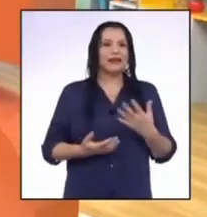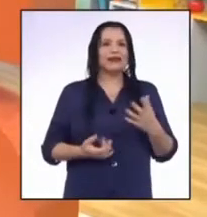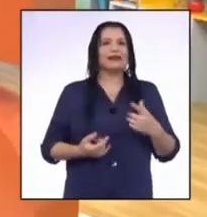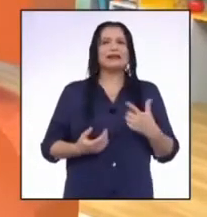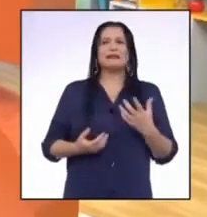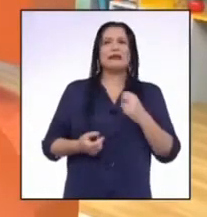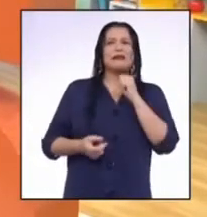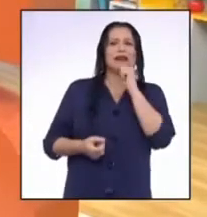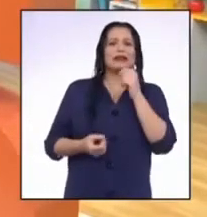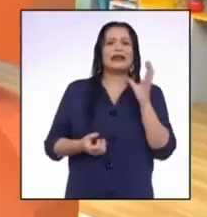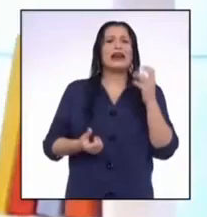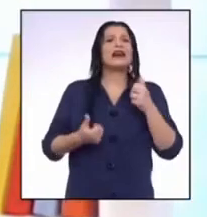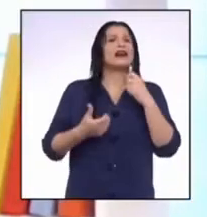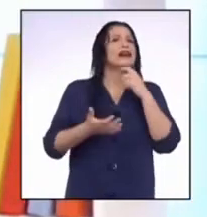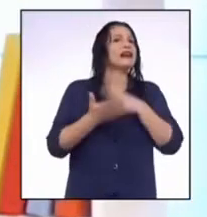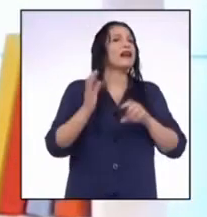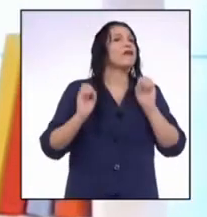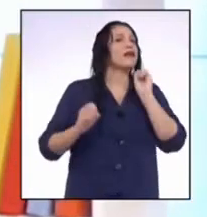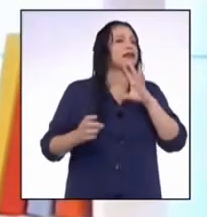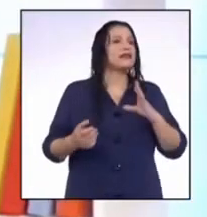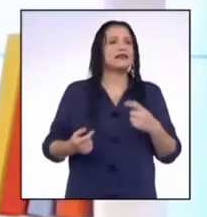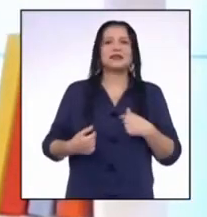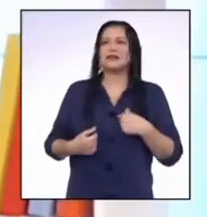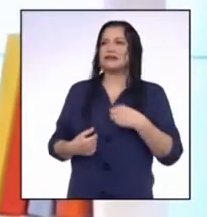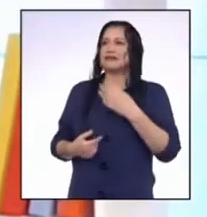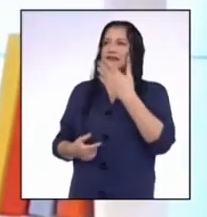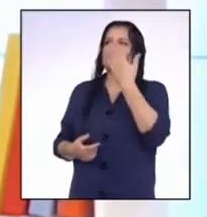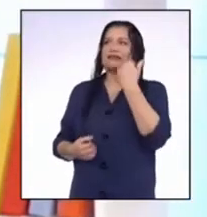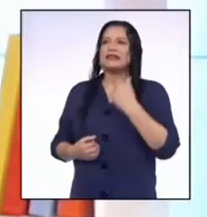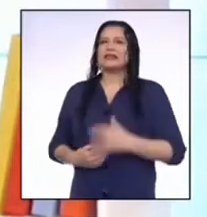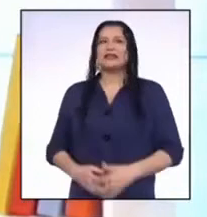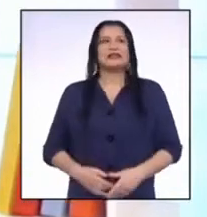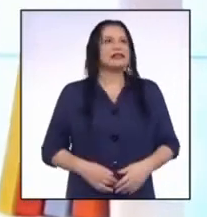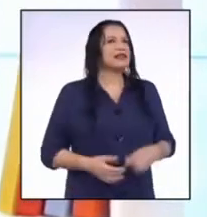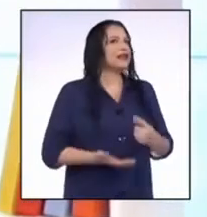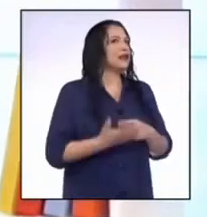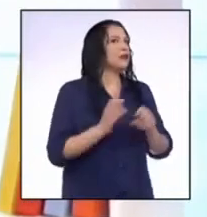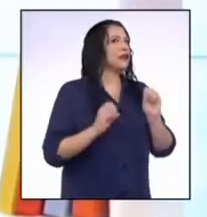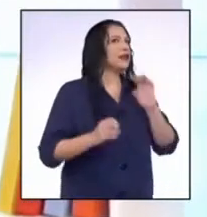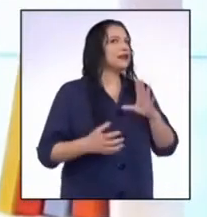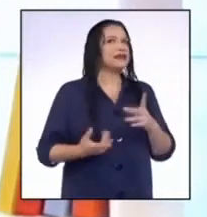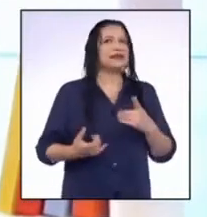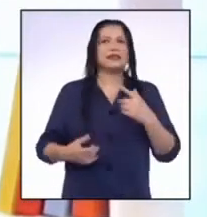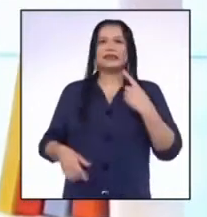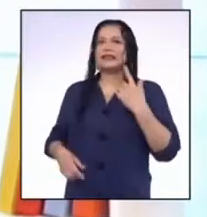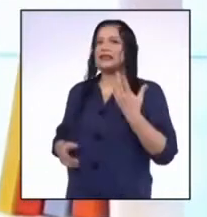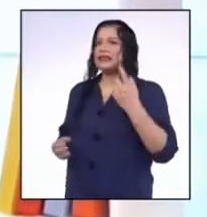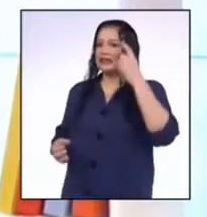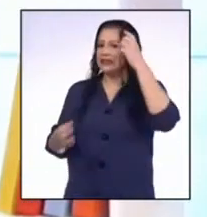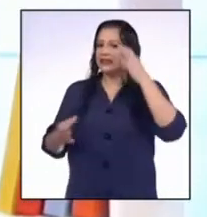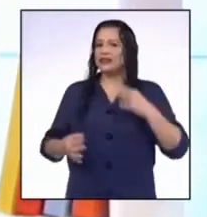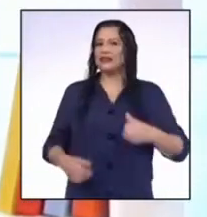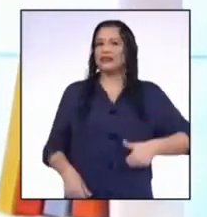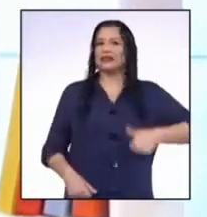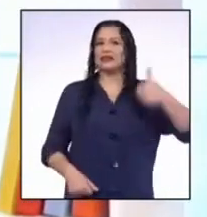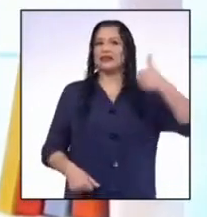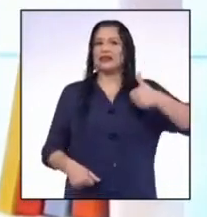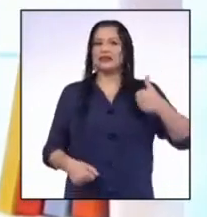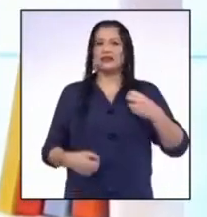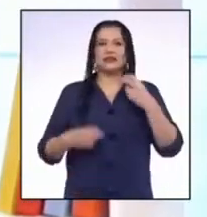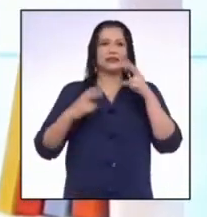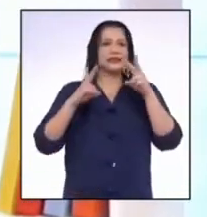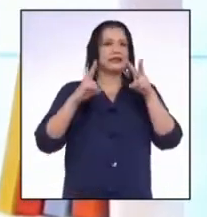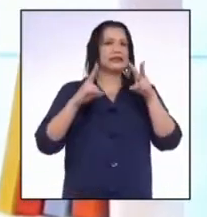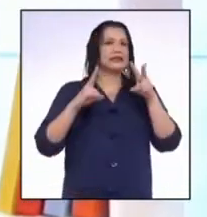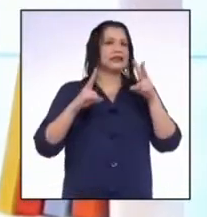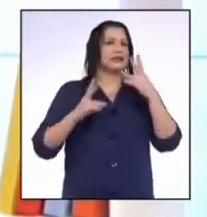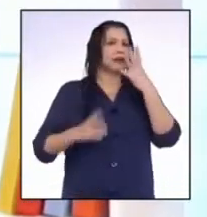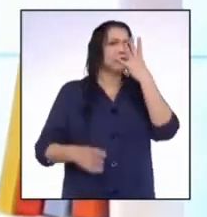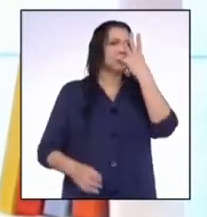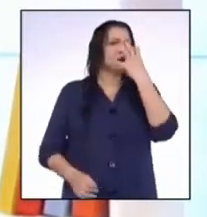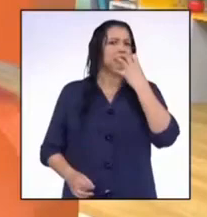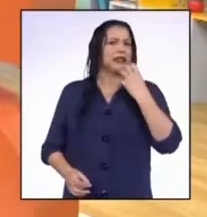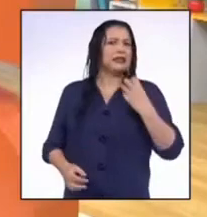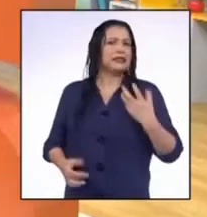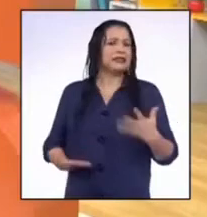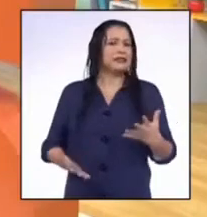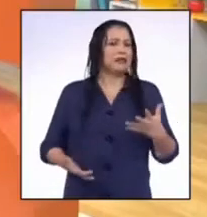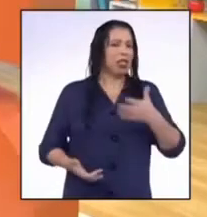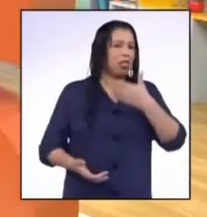pauta conmigo. Ni yo, Steph. Creo que el dire nos está mirando